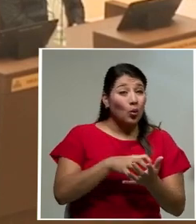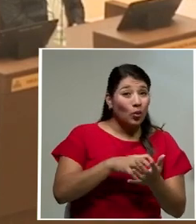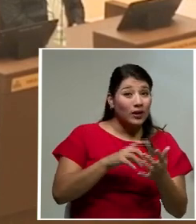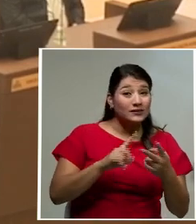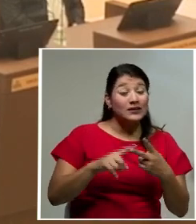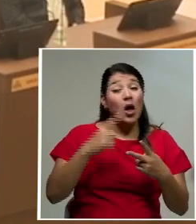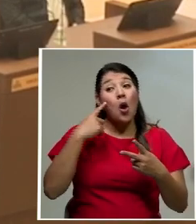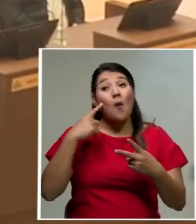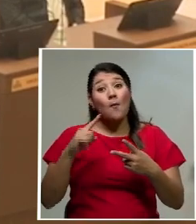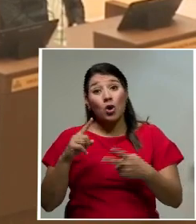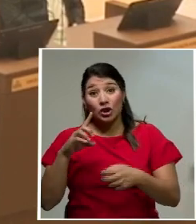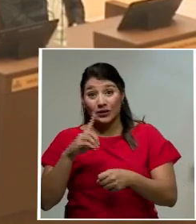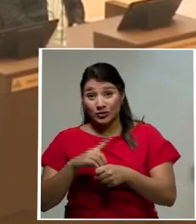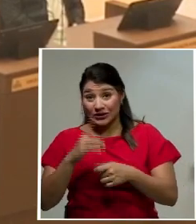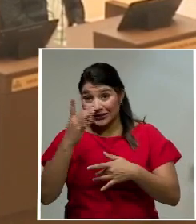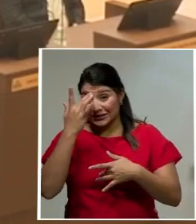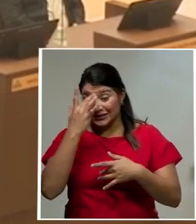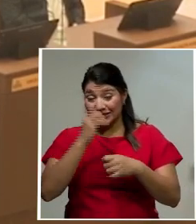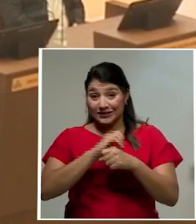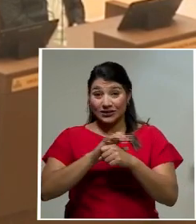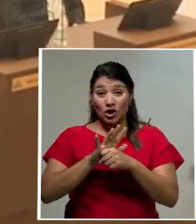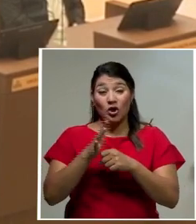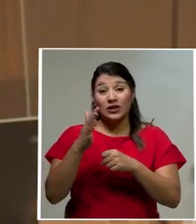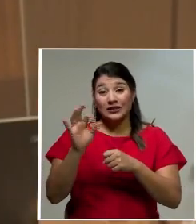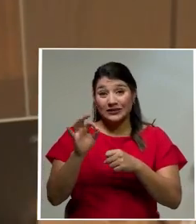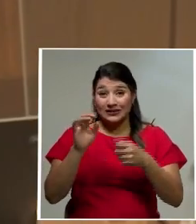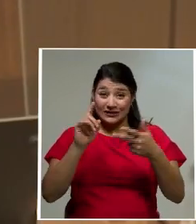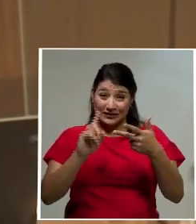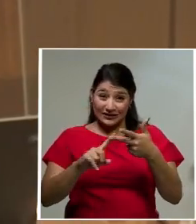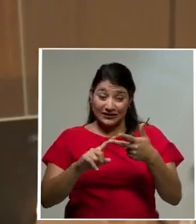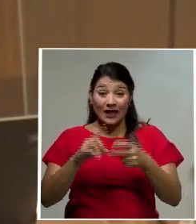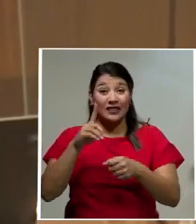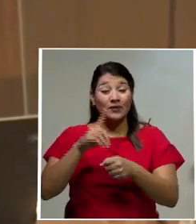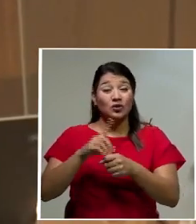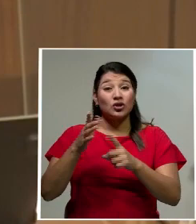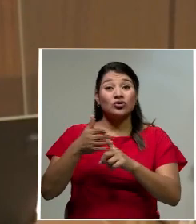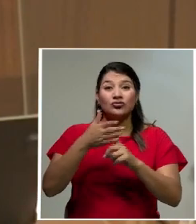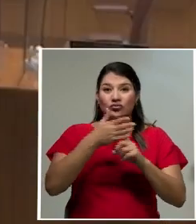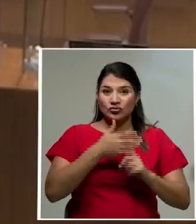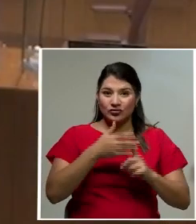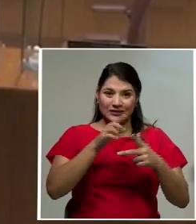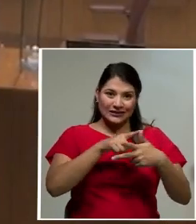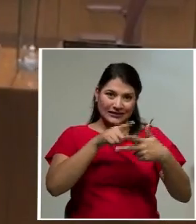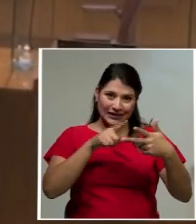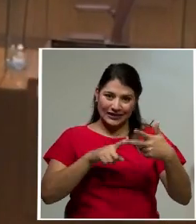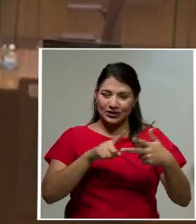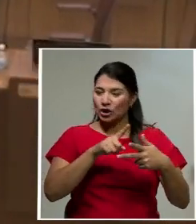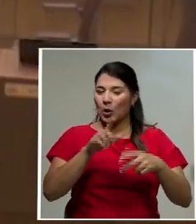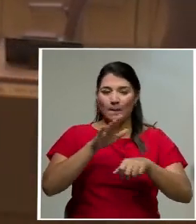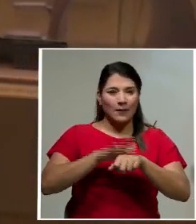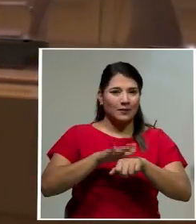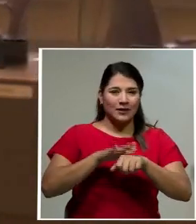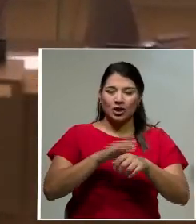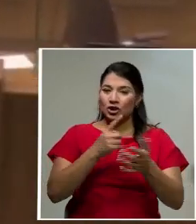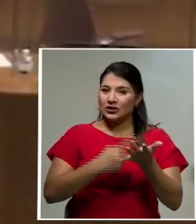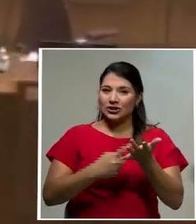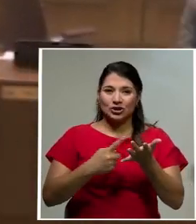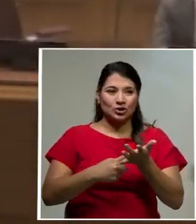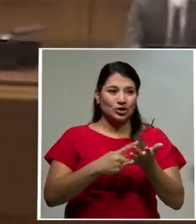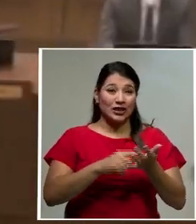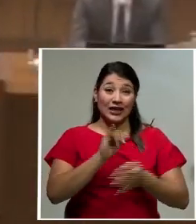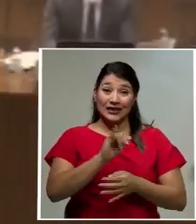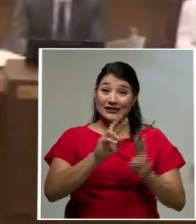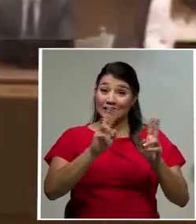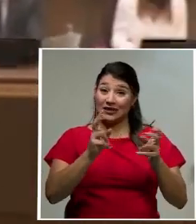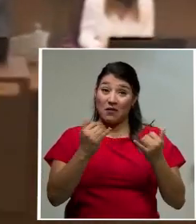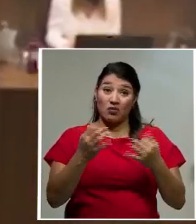los casos de COVID-19 que se presentaron y los aislamientos que se dieron de los diputados llevó a posponer esta decisión hasta